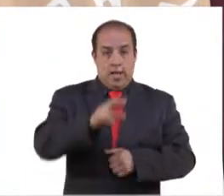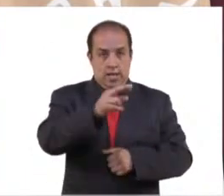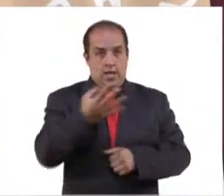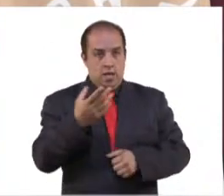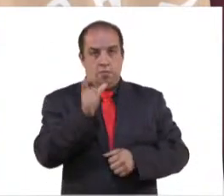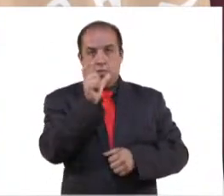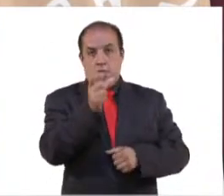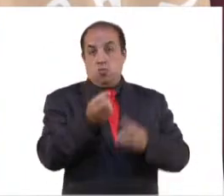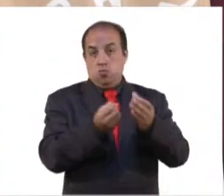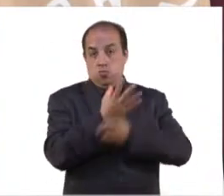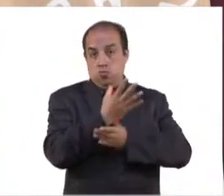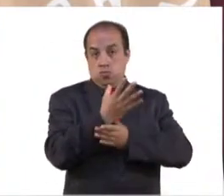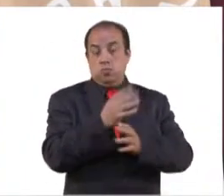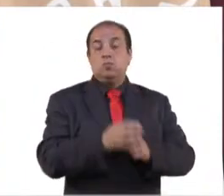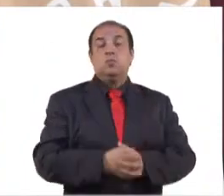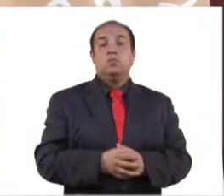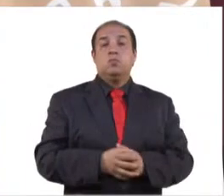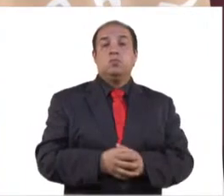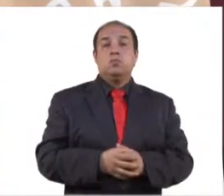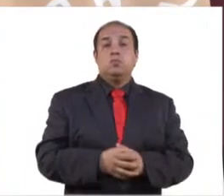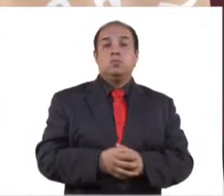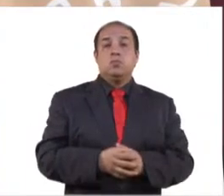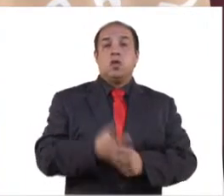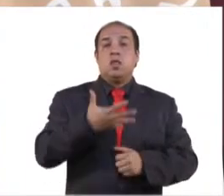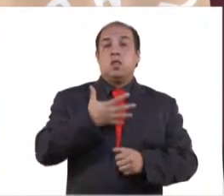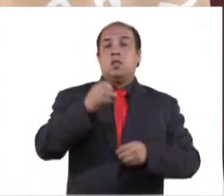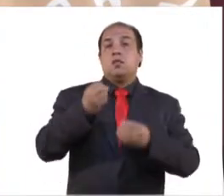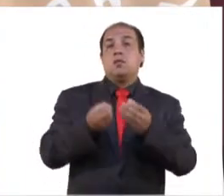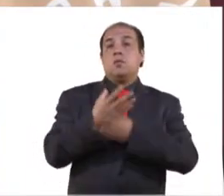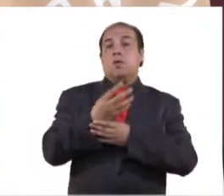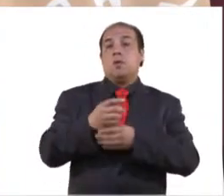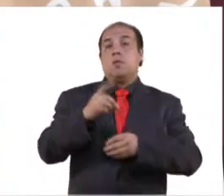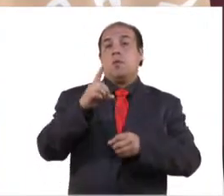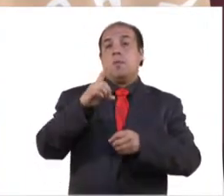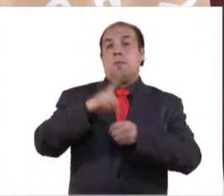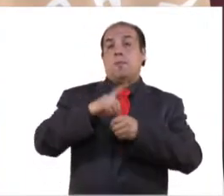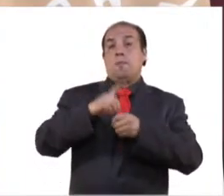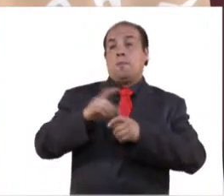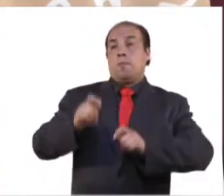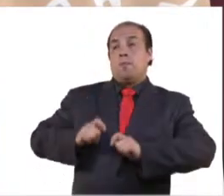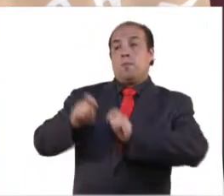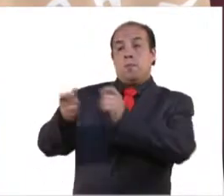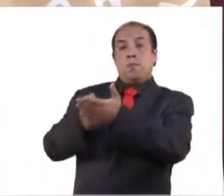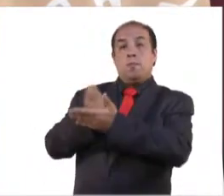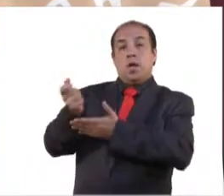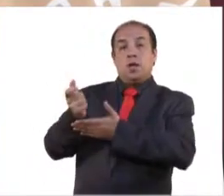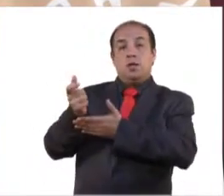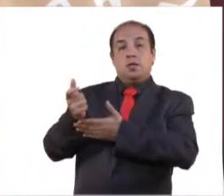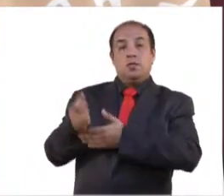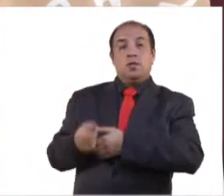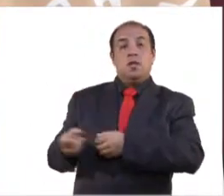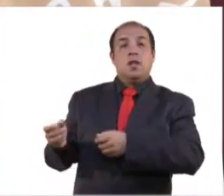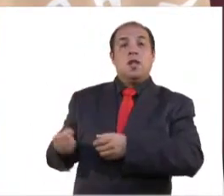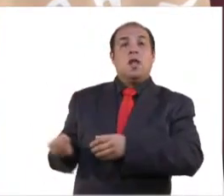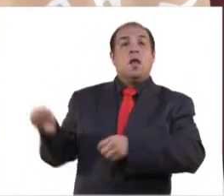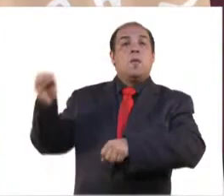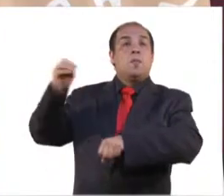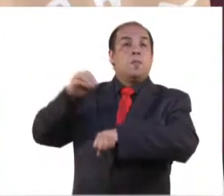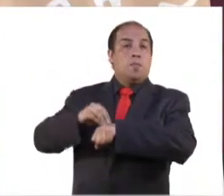tarjetas para que el nuevo depósito se les pueda entregar en el Banco del Bienestar.